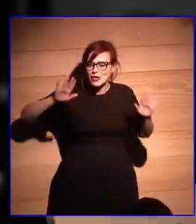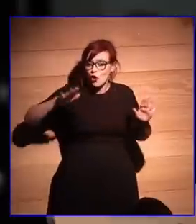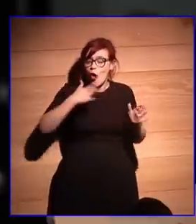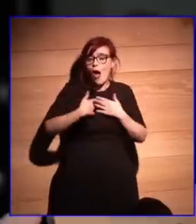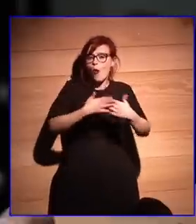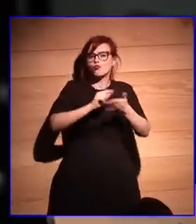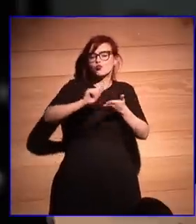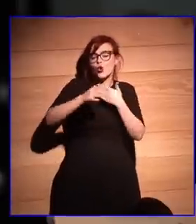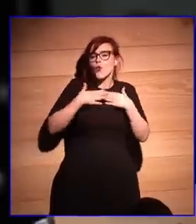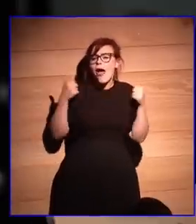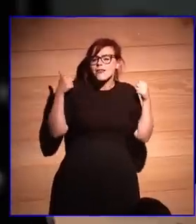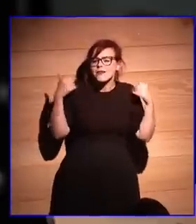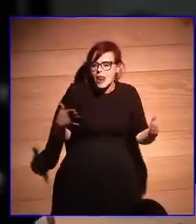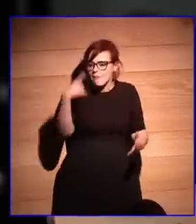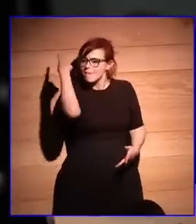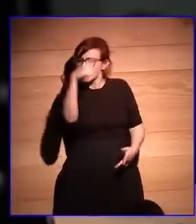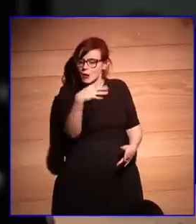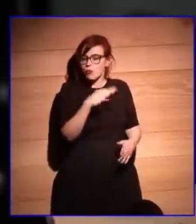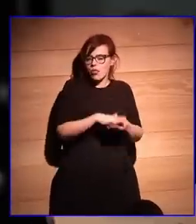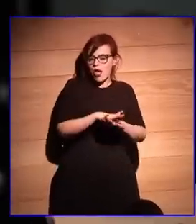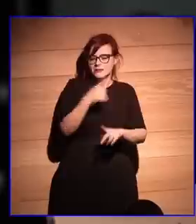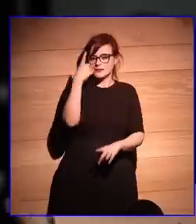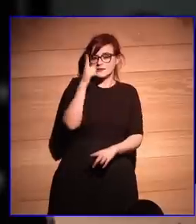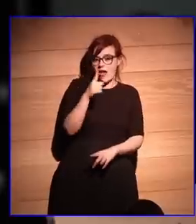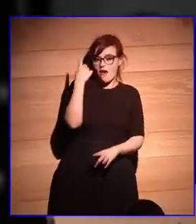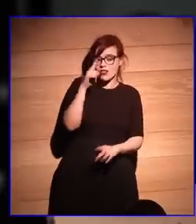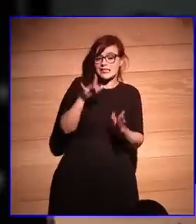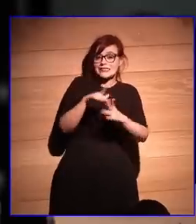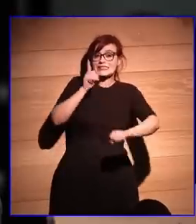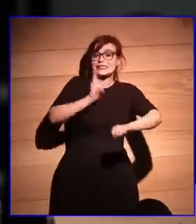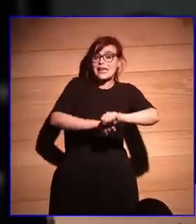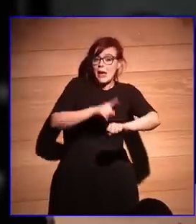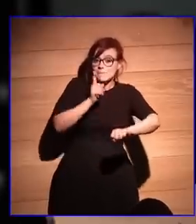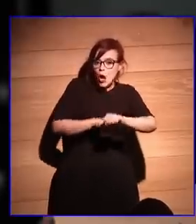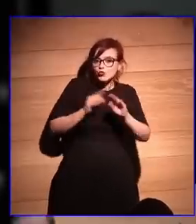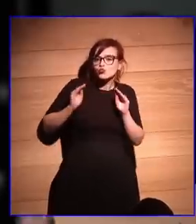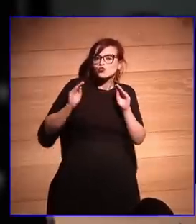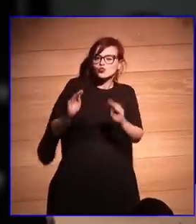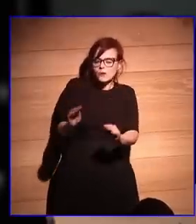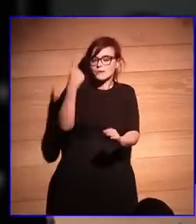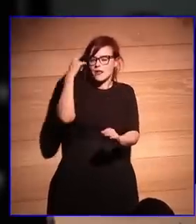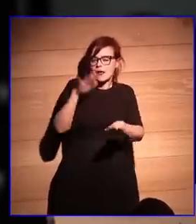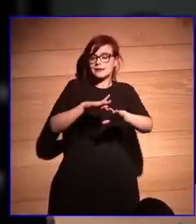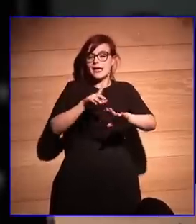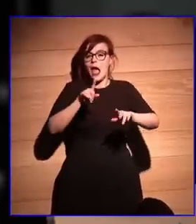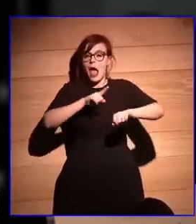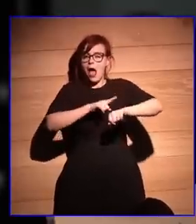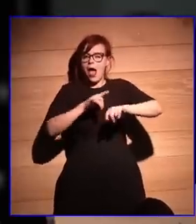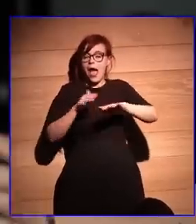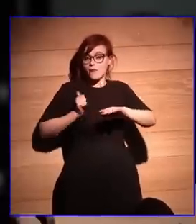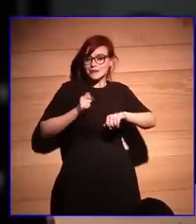autor resuena con su tiempo. Y el que resuene con su tiempo de forma más sincrónica y